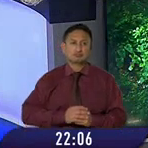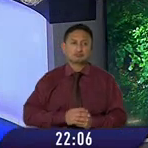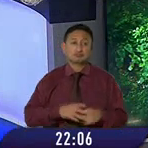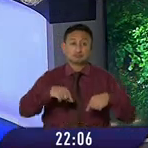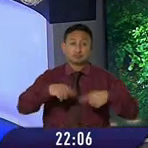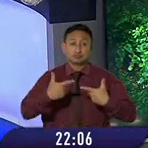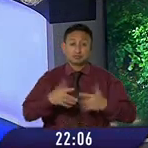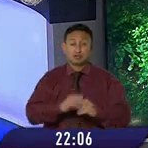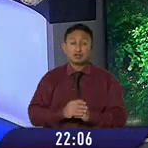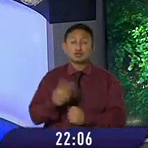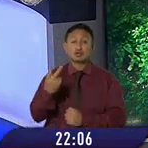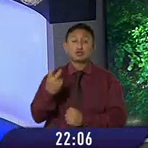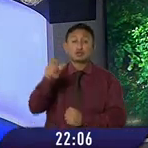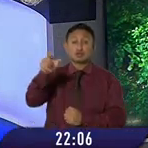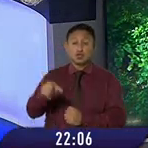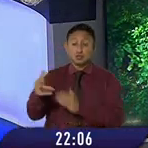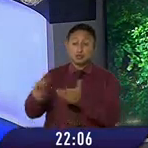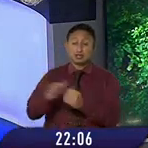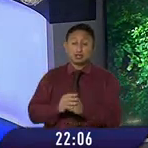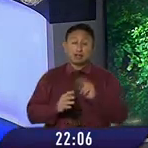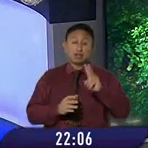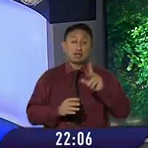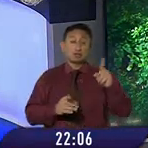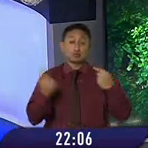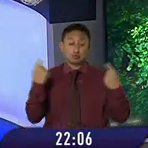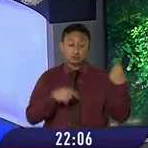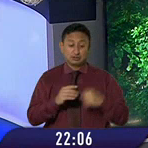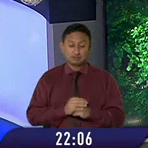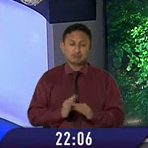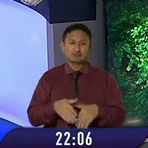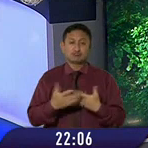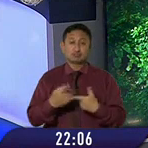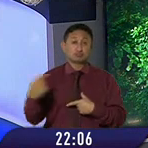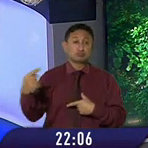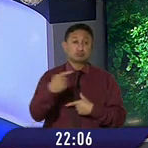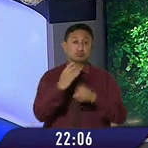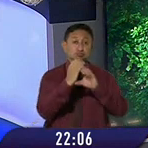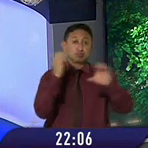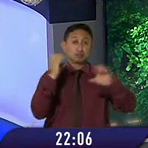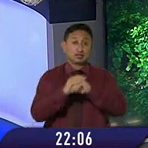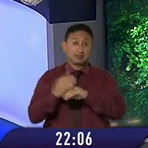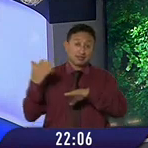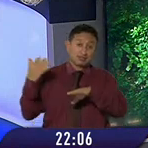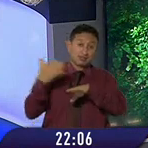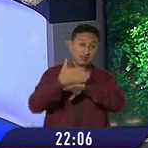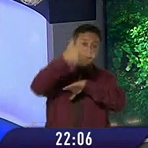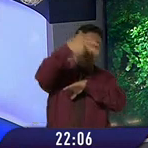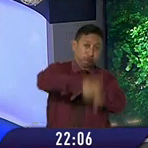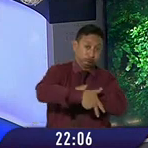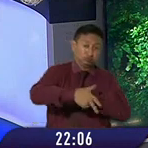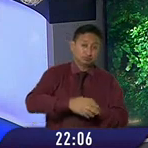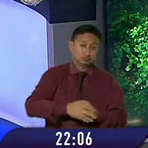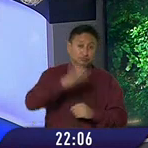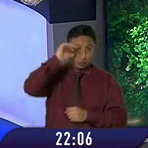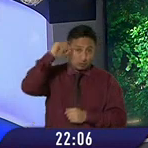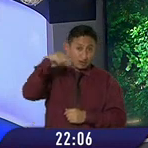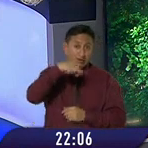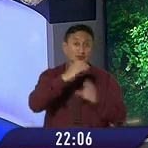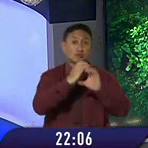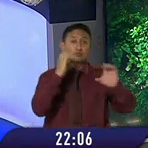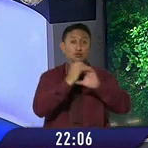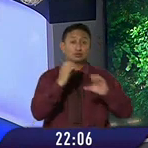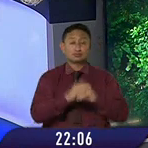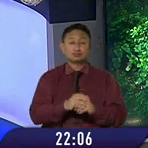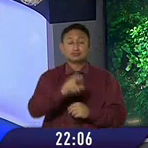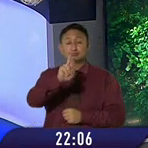12 muertos y 21 heridos, las víctimas del accidente de tránsito registrado en Morona, Santiago. Recordemos que el bus de la cooperativa Rayo